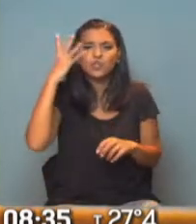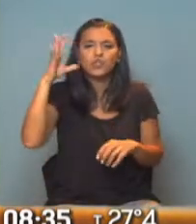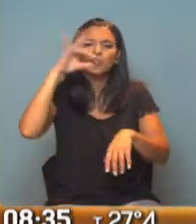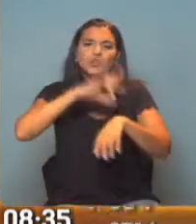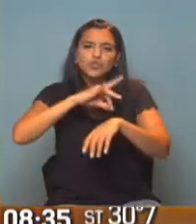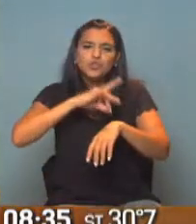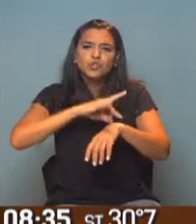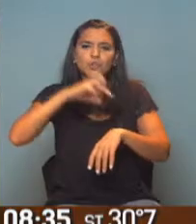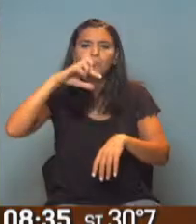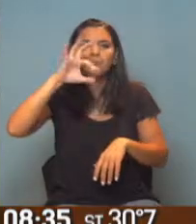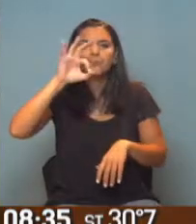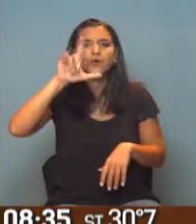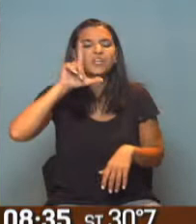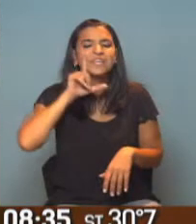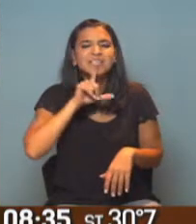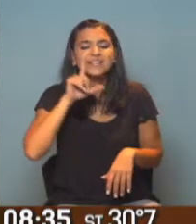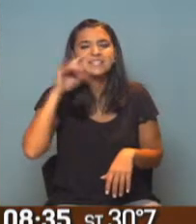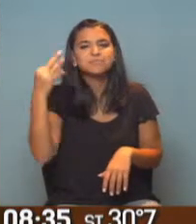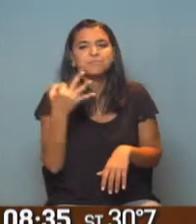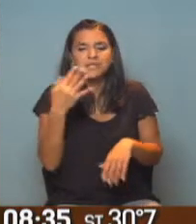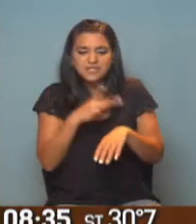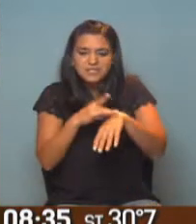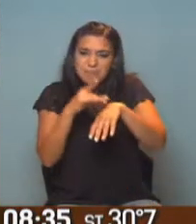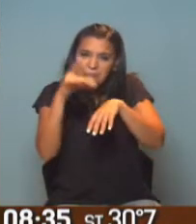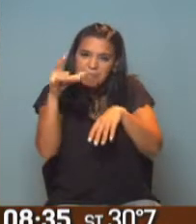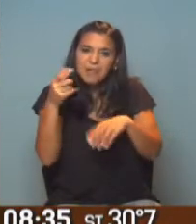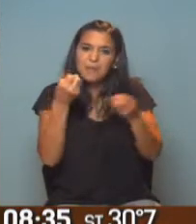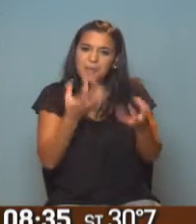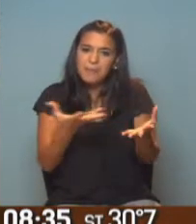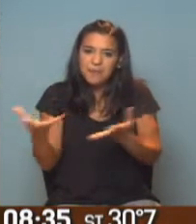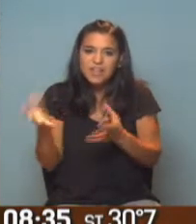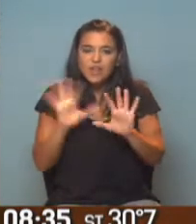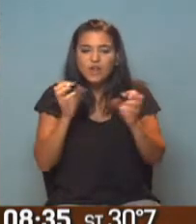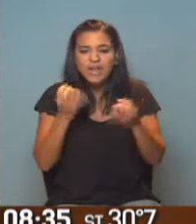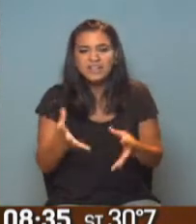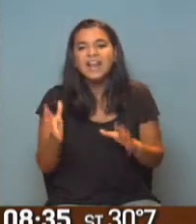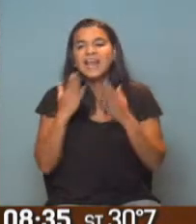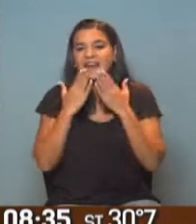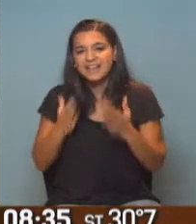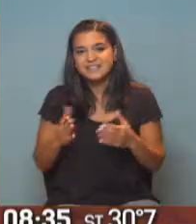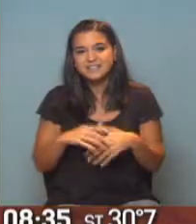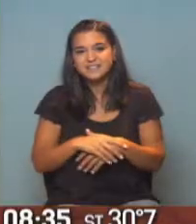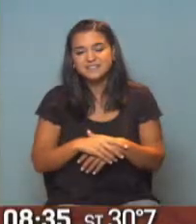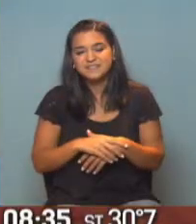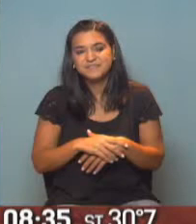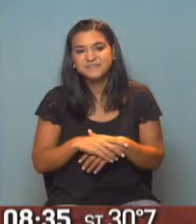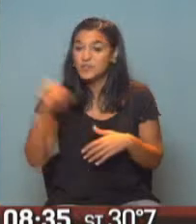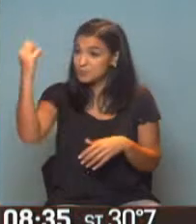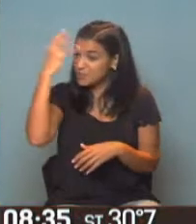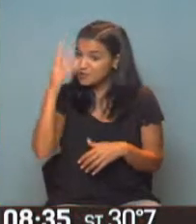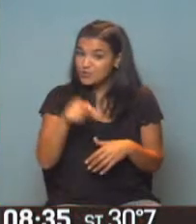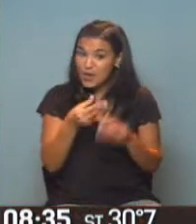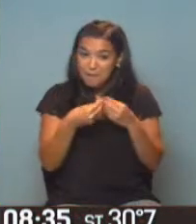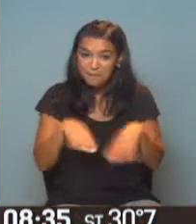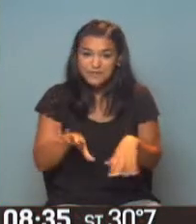doctor política es especialista justamente en dermatología aquí le damos la bienvenida como el doctor bien quita como el año tomó el sol es